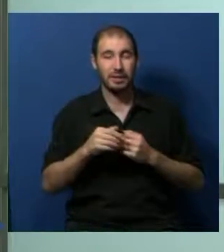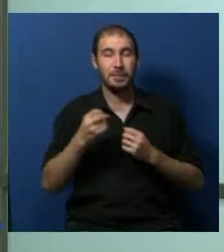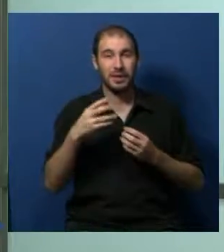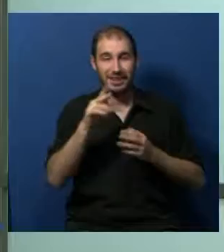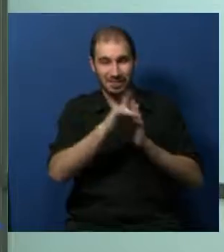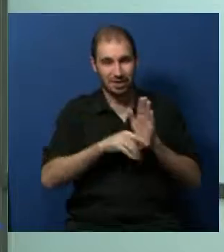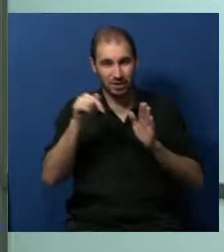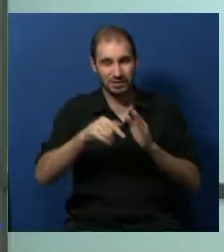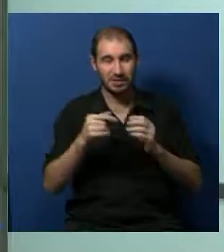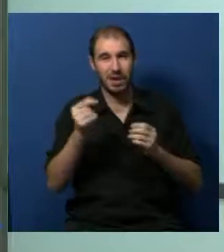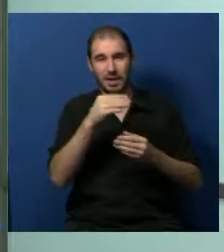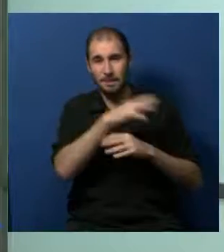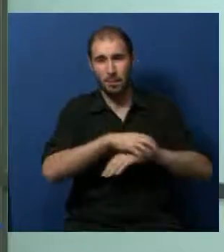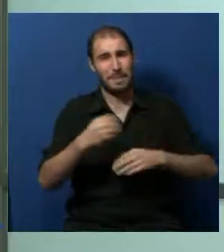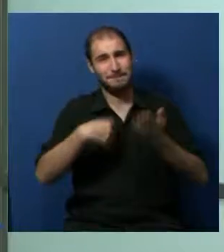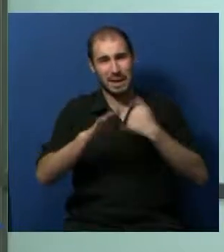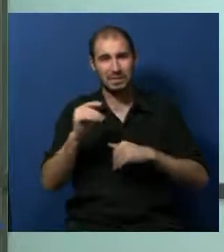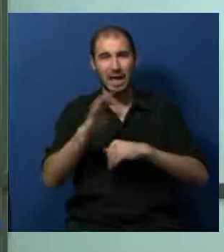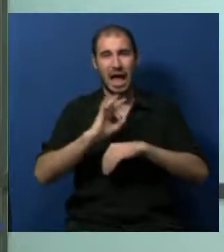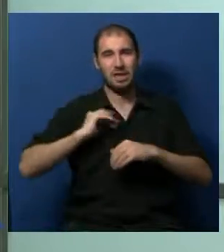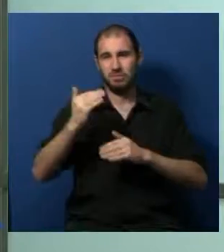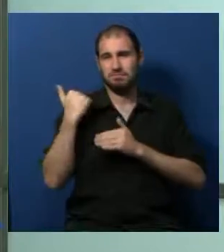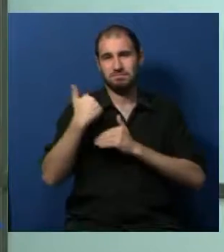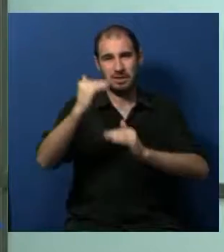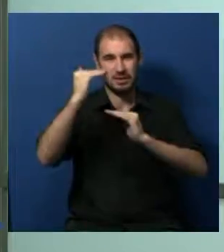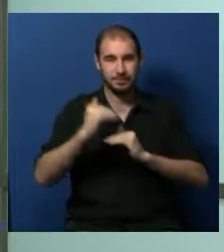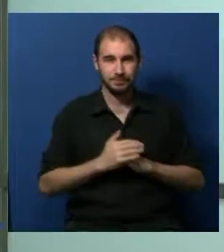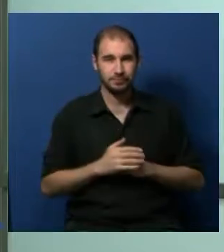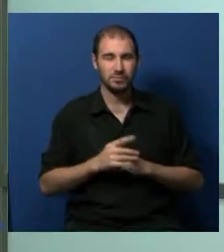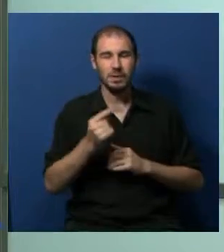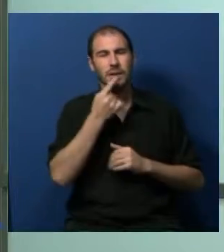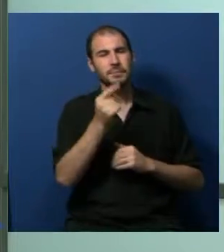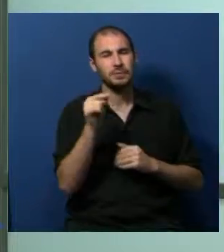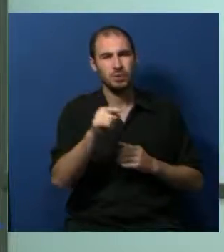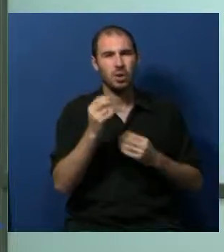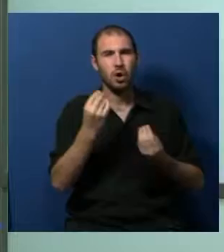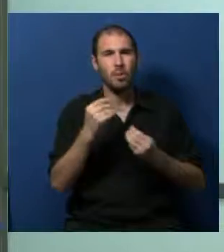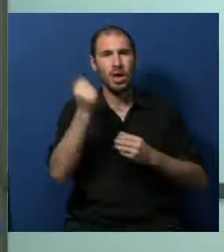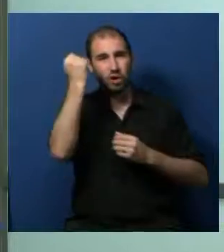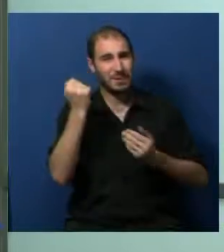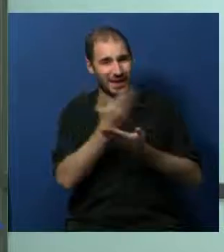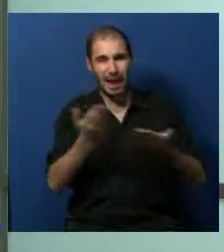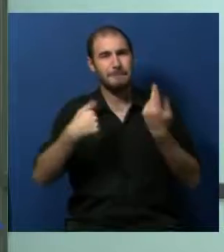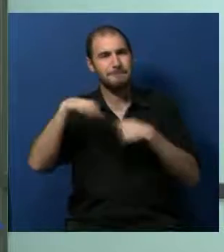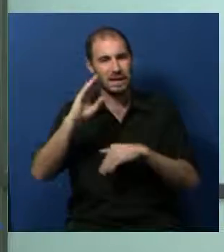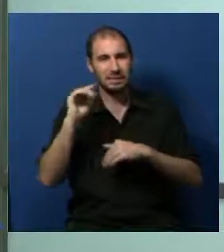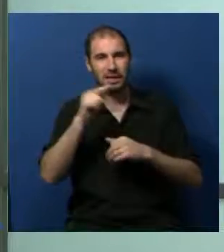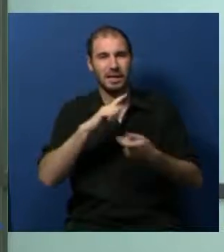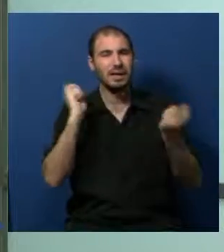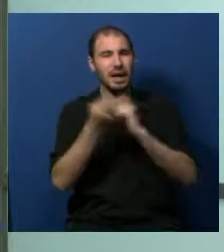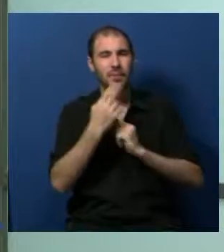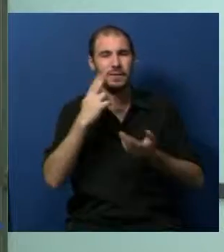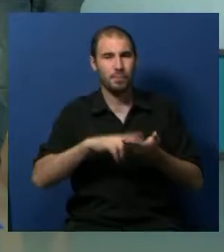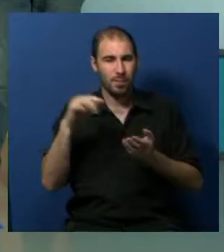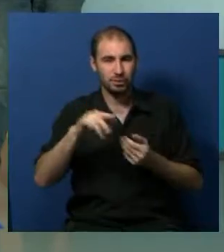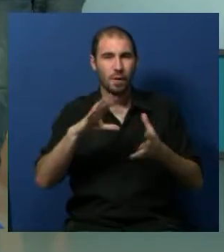con estos datos de que cada vez hay más pobres, o en este último año crecieron los pobres. ¿Cómo puede mejorar la macroeconomía una reforma de los